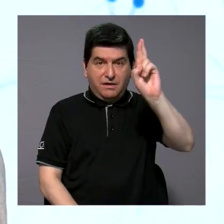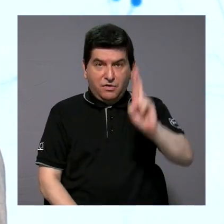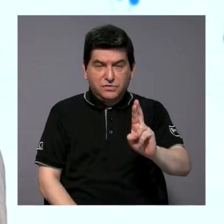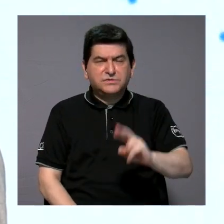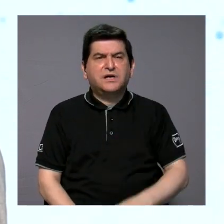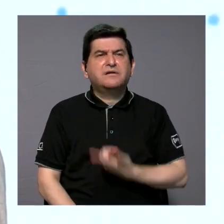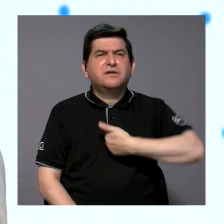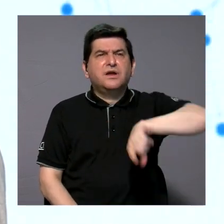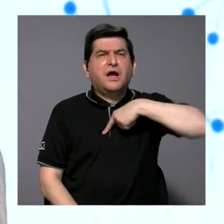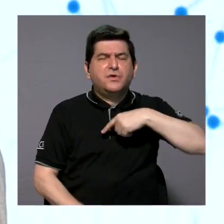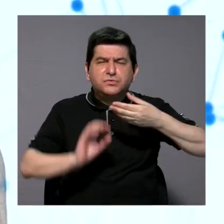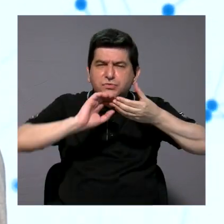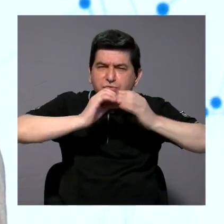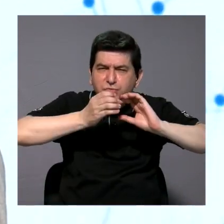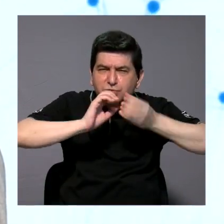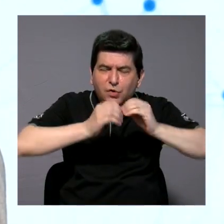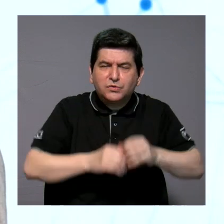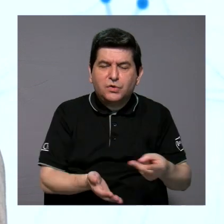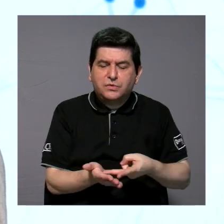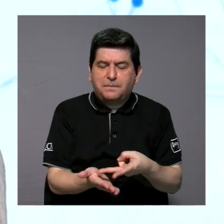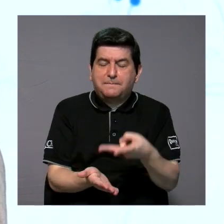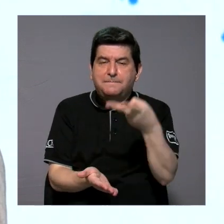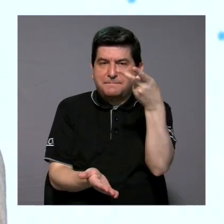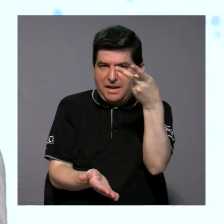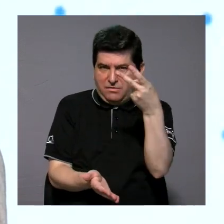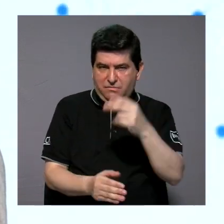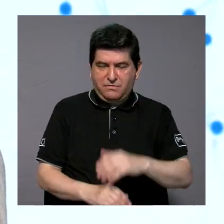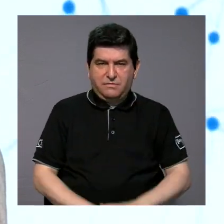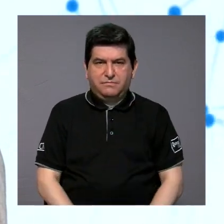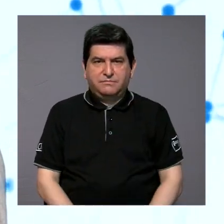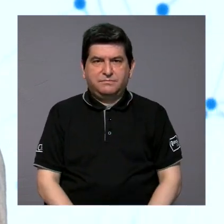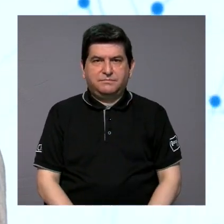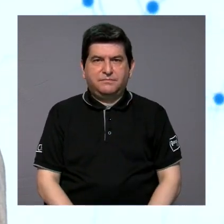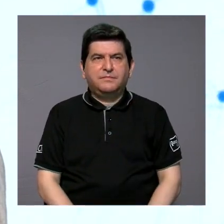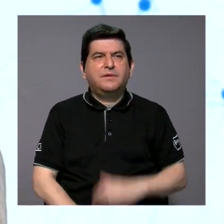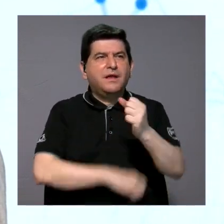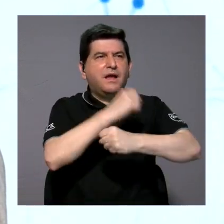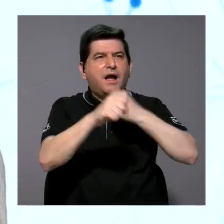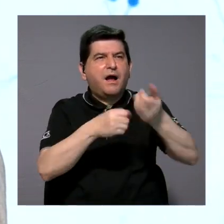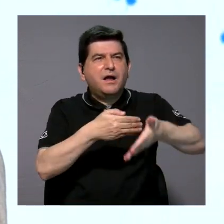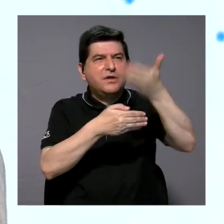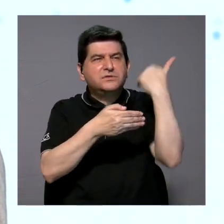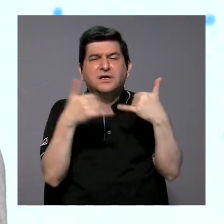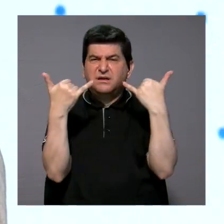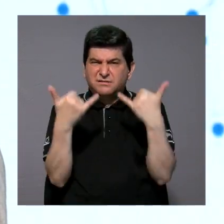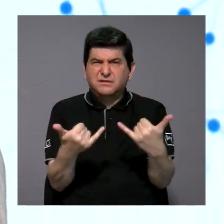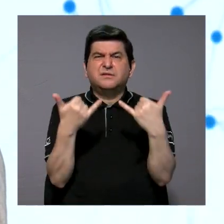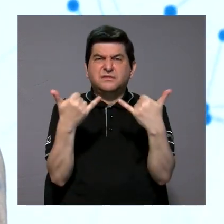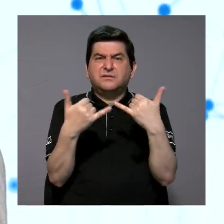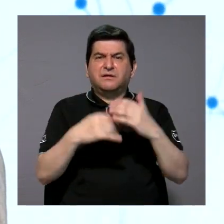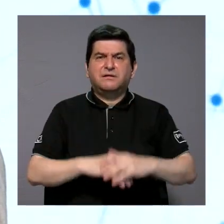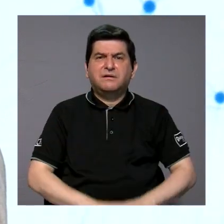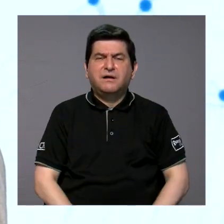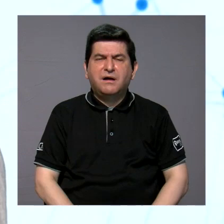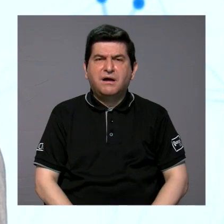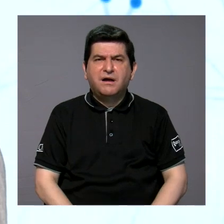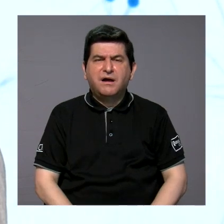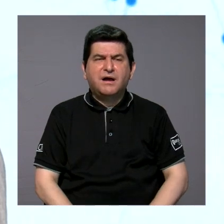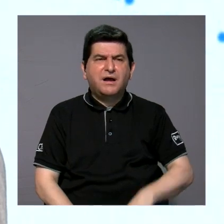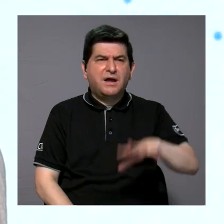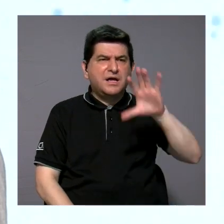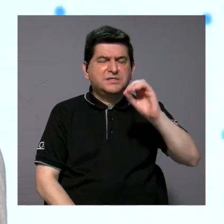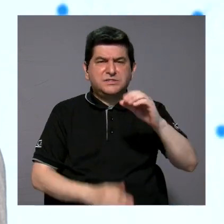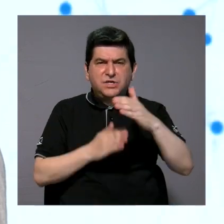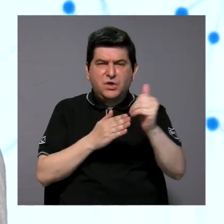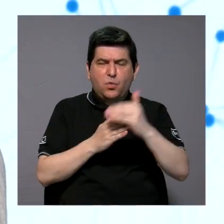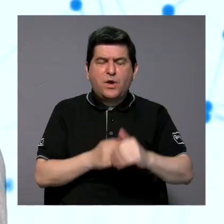bueno, nosotros calculamos el valor hace unos años ya, estimamos en